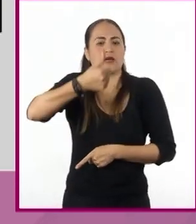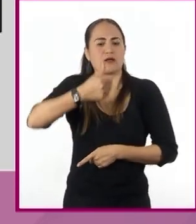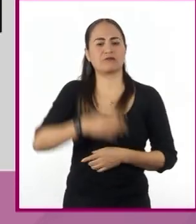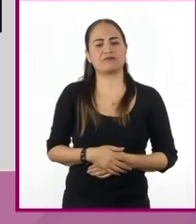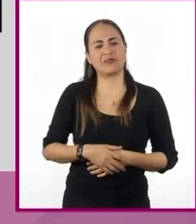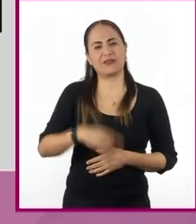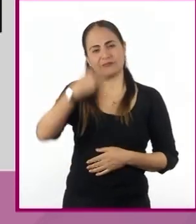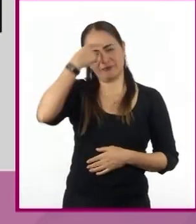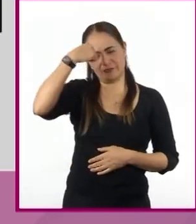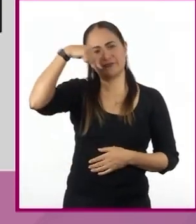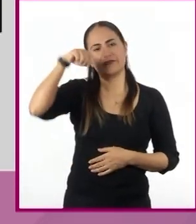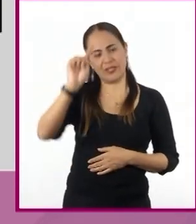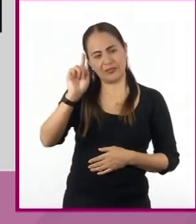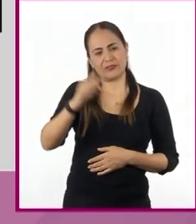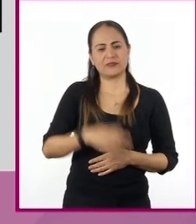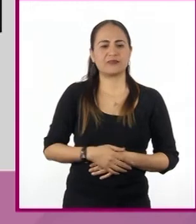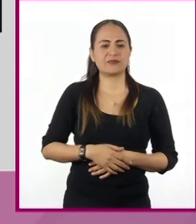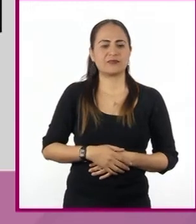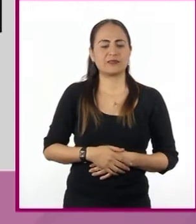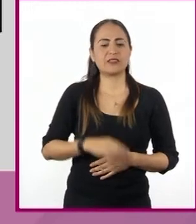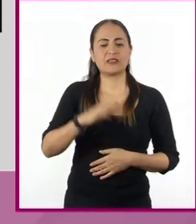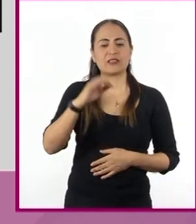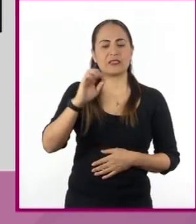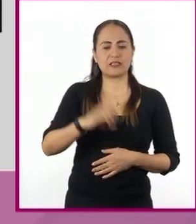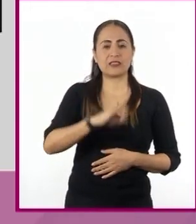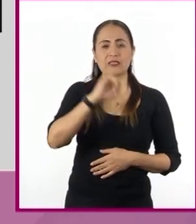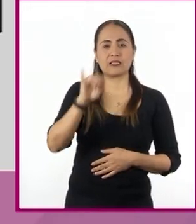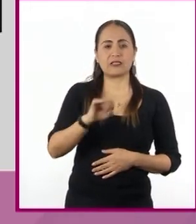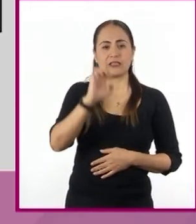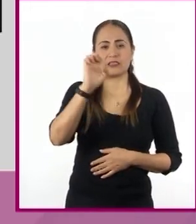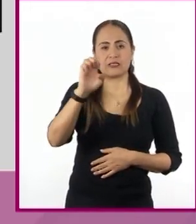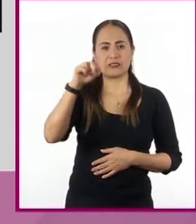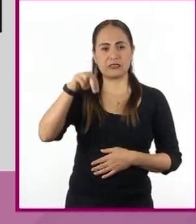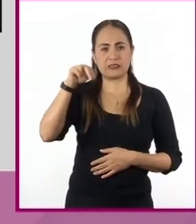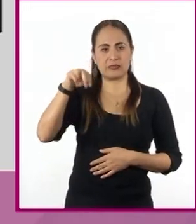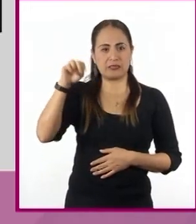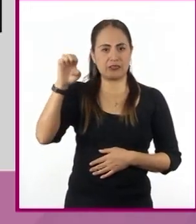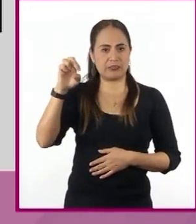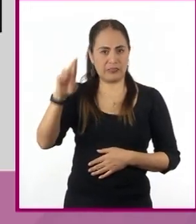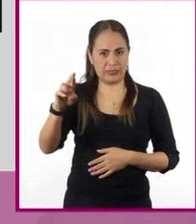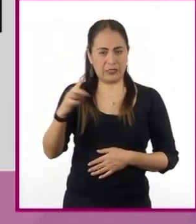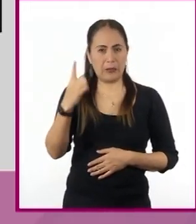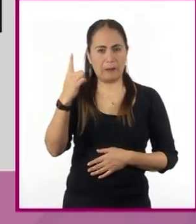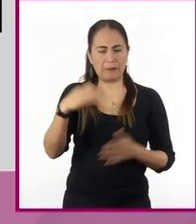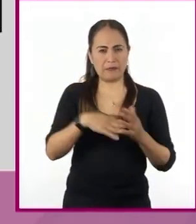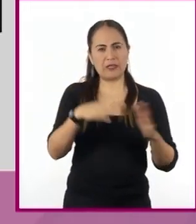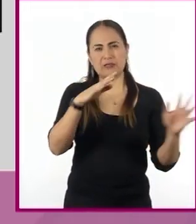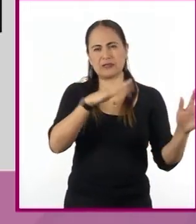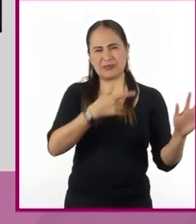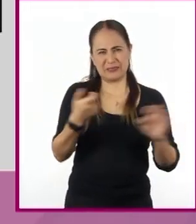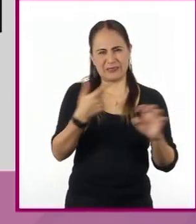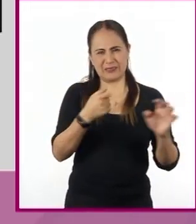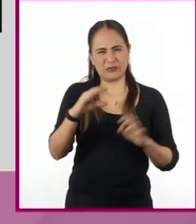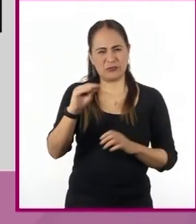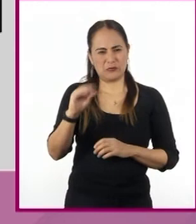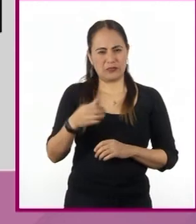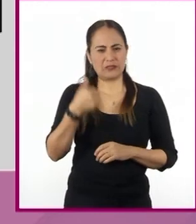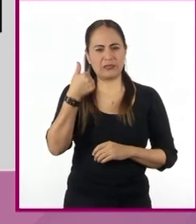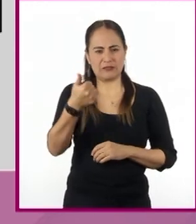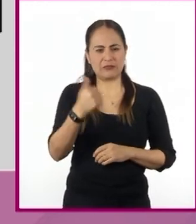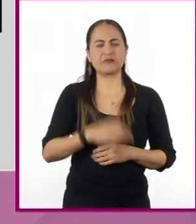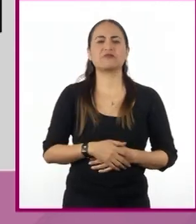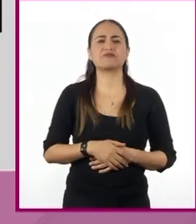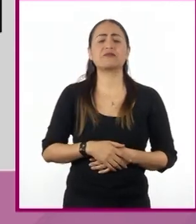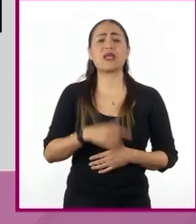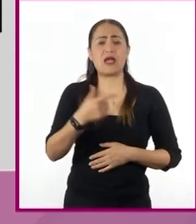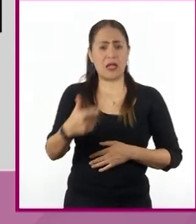Fácil. Fue Edward Jenner en 1796. Lo mencionamos hace rato y decíamos que la